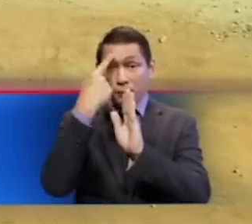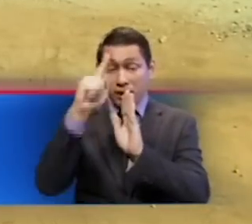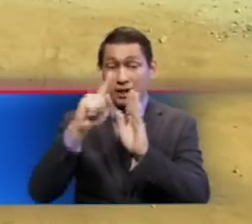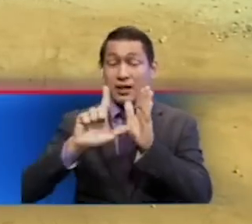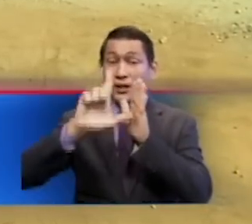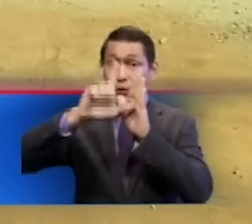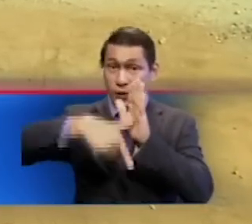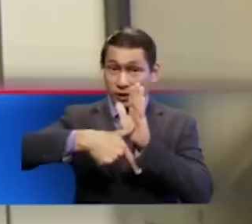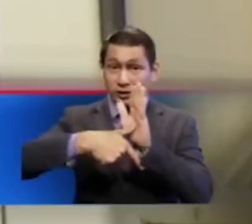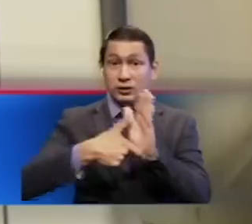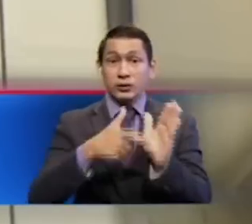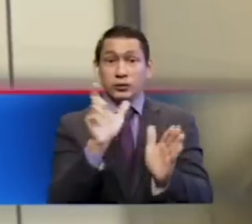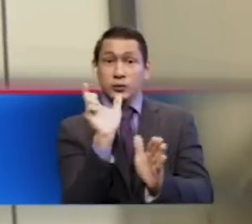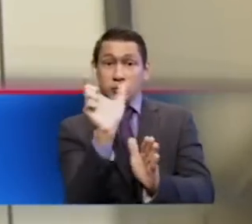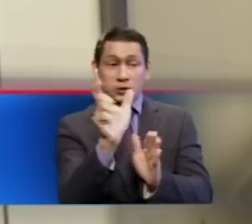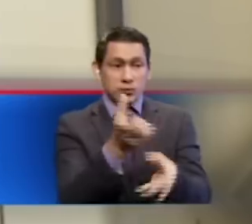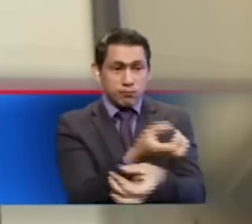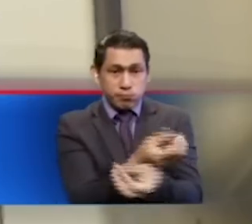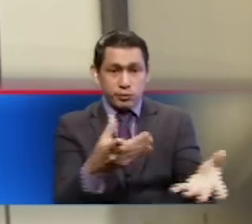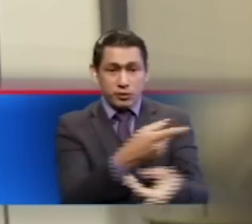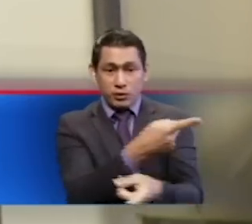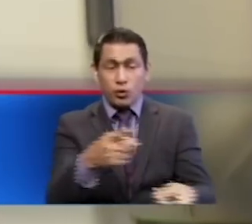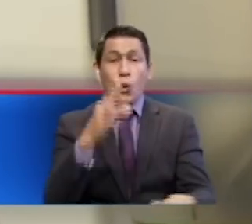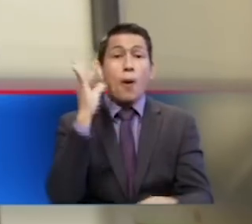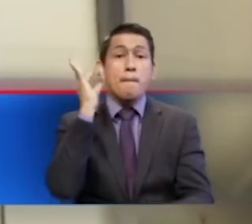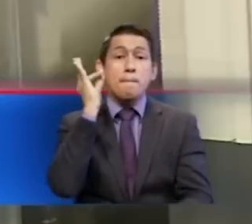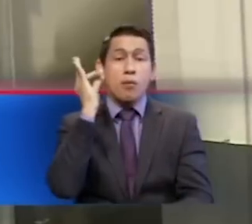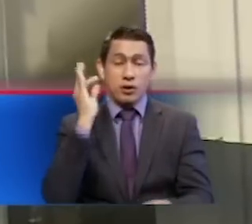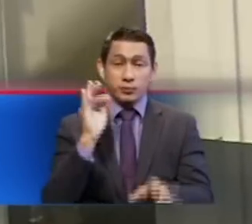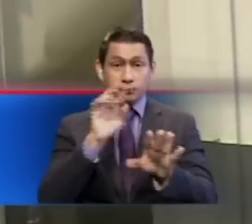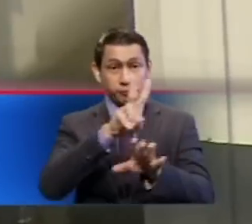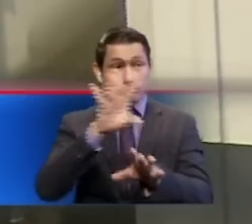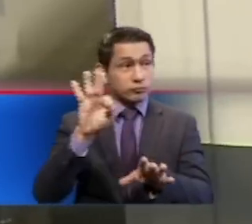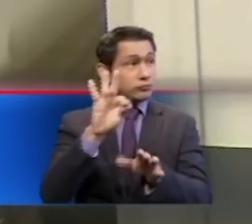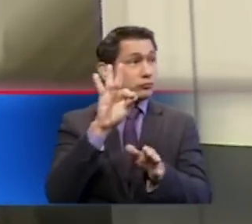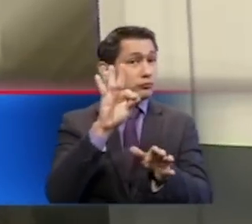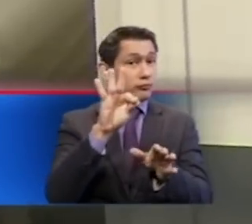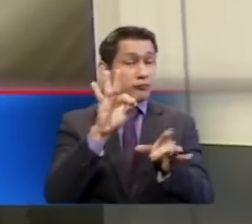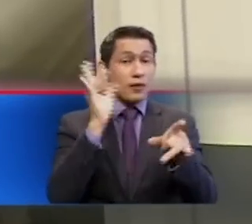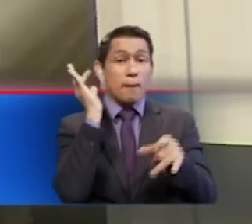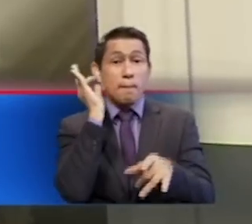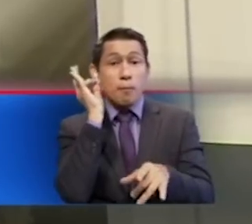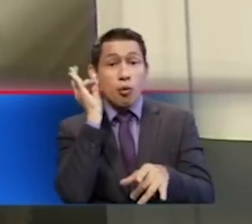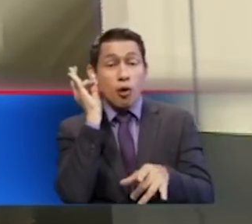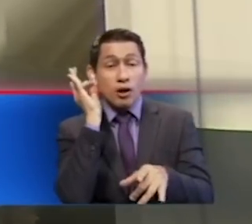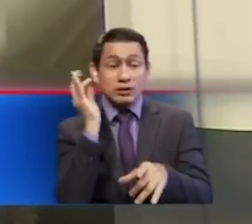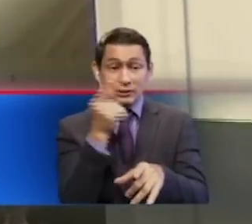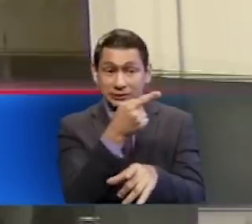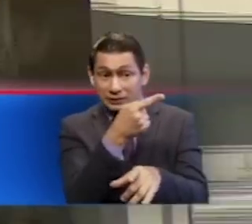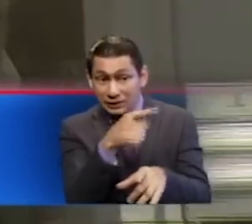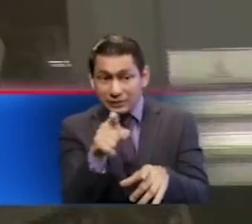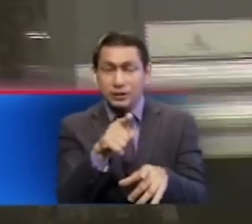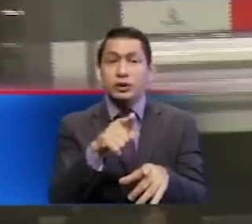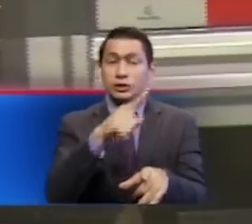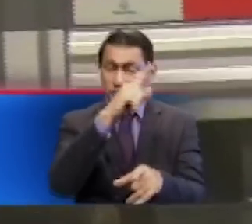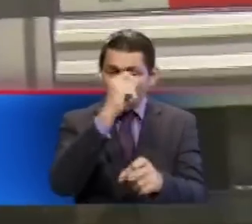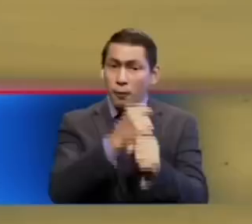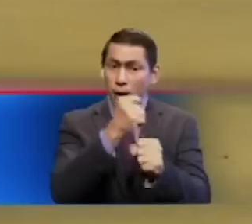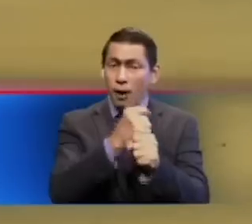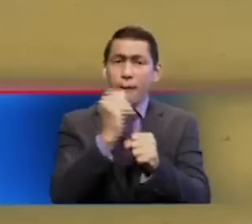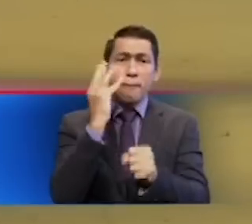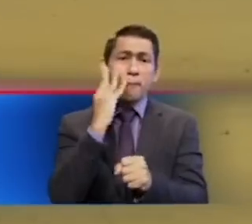proceso de emisión de las licencias. De la primera promoción de 29 estudiantes, la mayoría se encuentra ejerciendo cargos operativos.